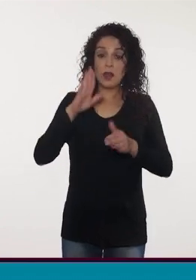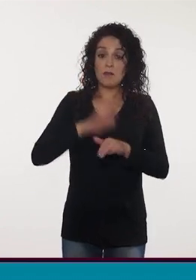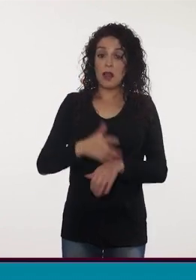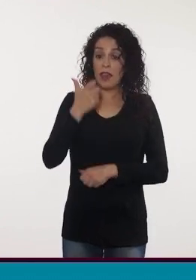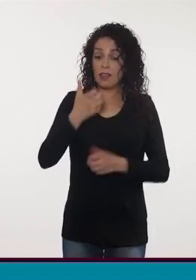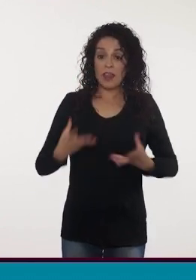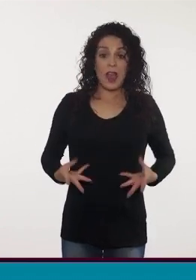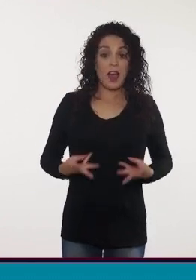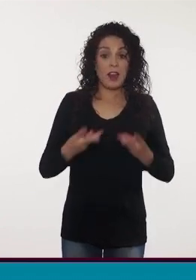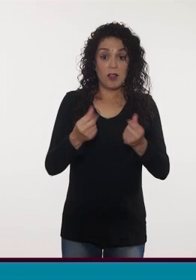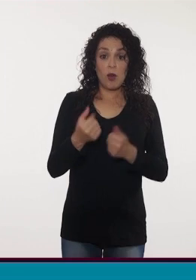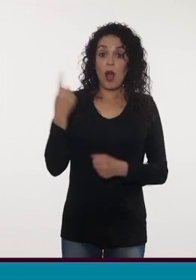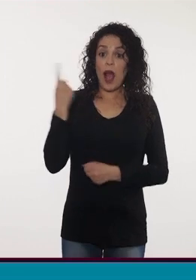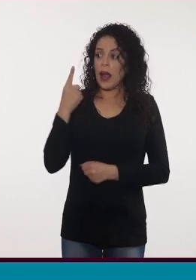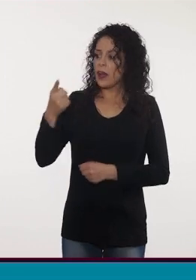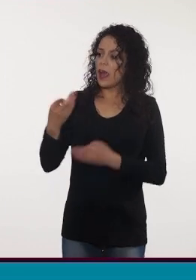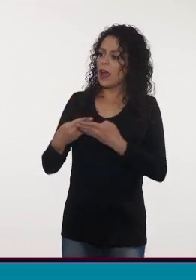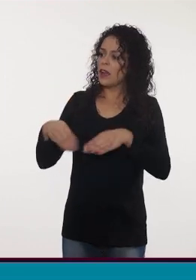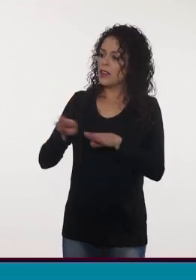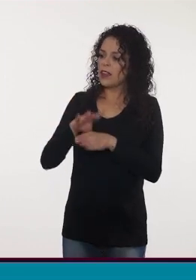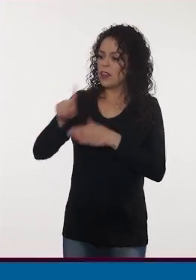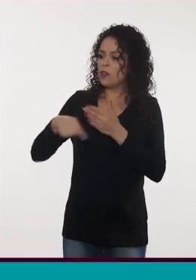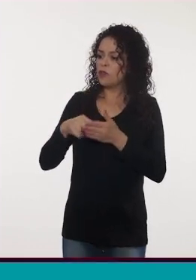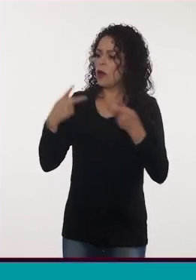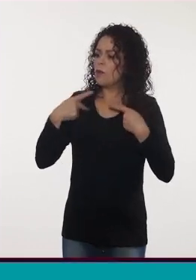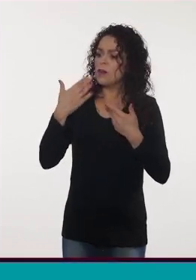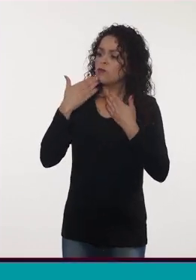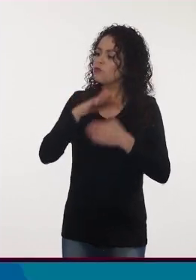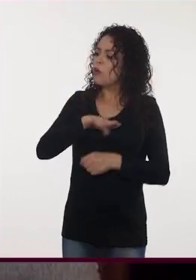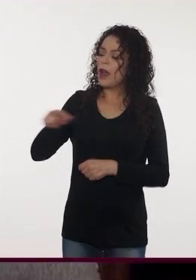un hogar sin discapacidades.